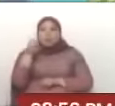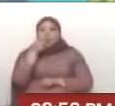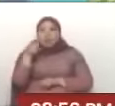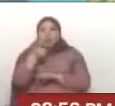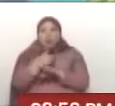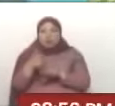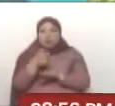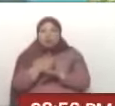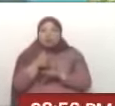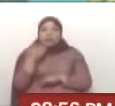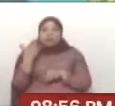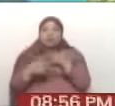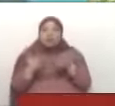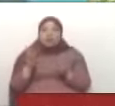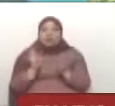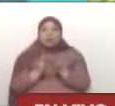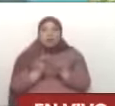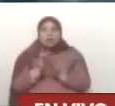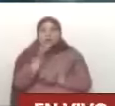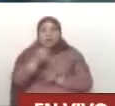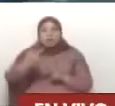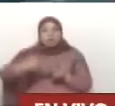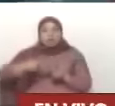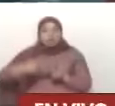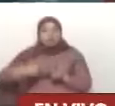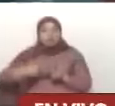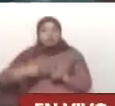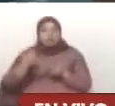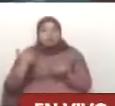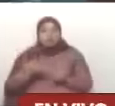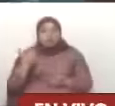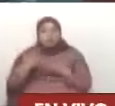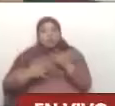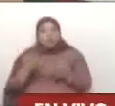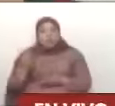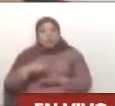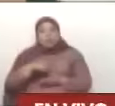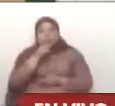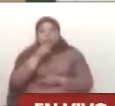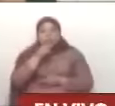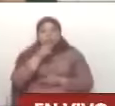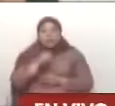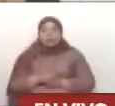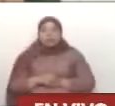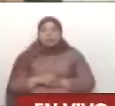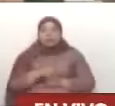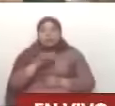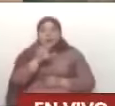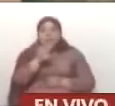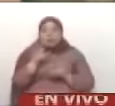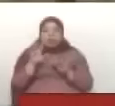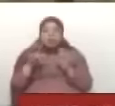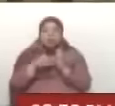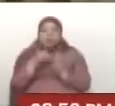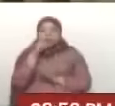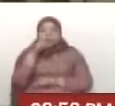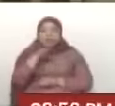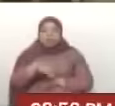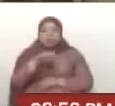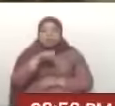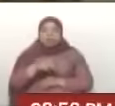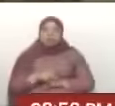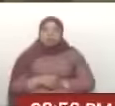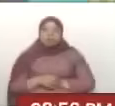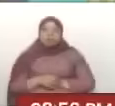¿Ves? Porque la gente tiene la conexión directa por la APP, Ven APP, línea 58.